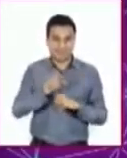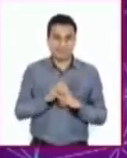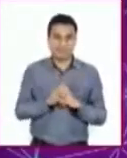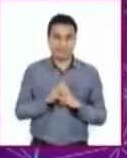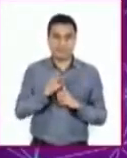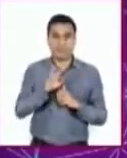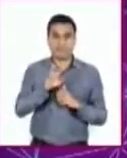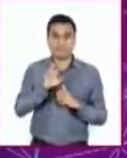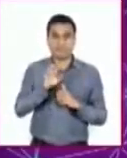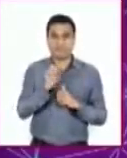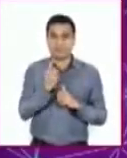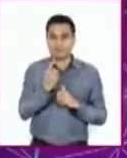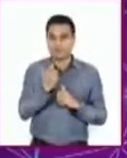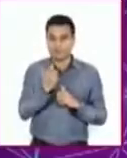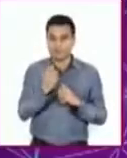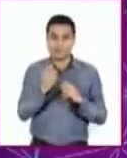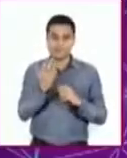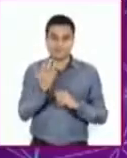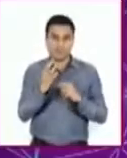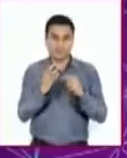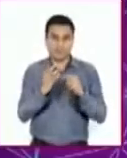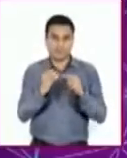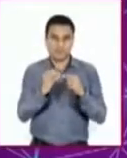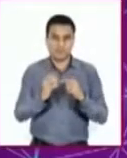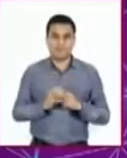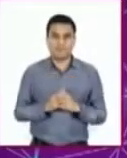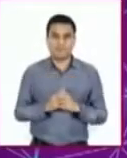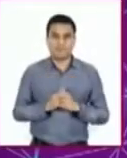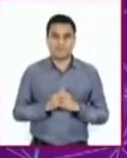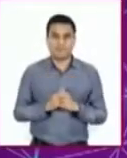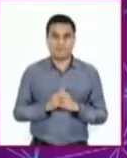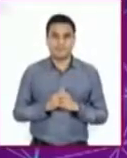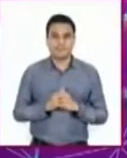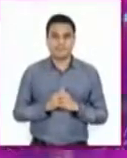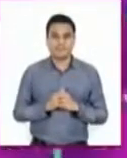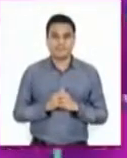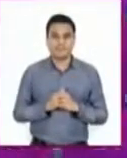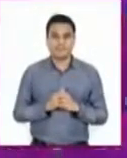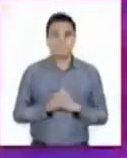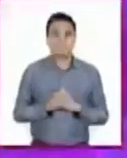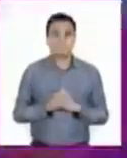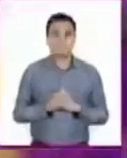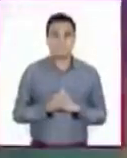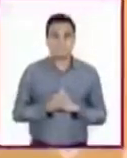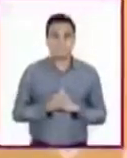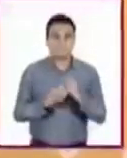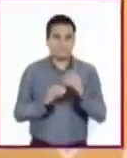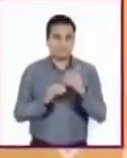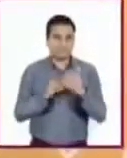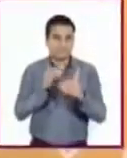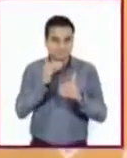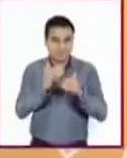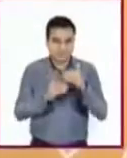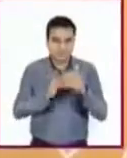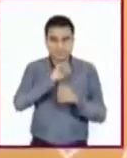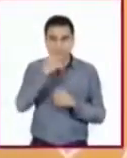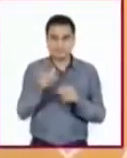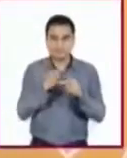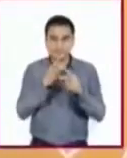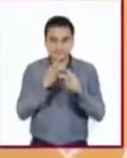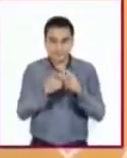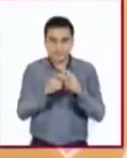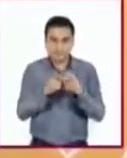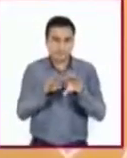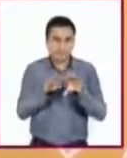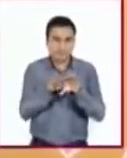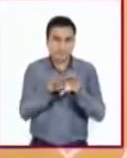de 321 pesos con 50 centavos. ¿Qué procedimiento tendríamos que realizar para